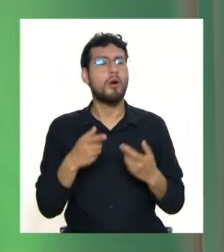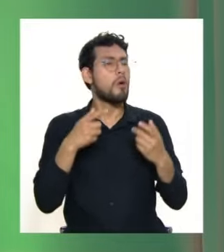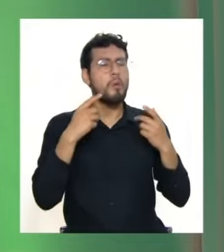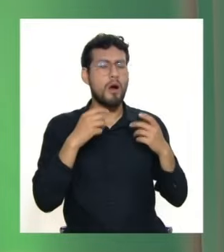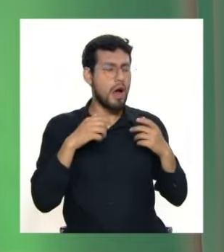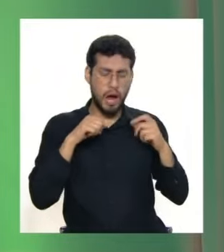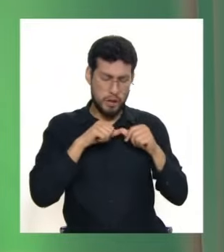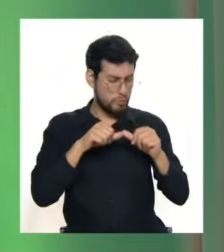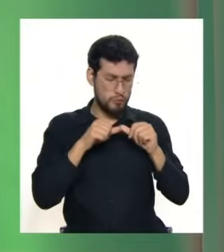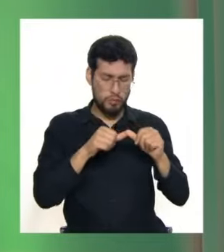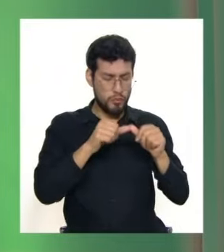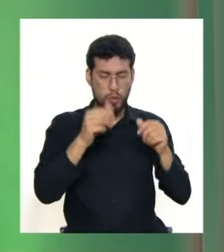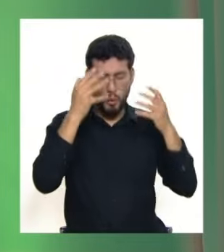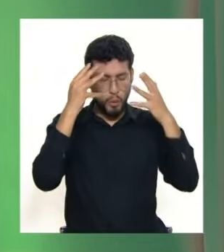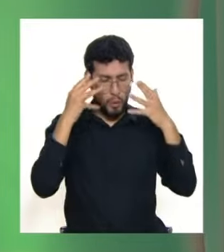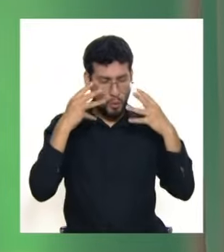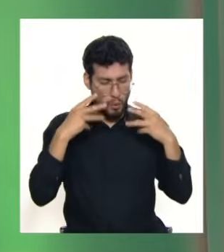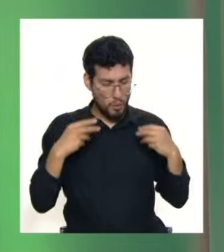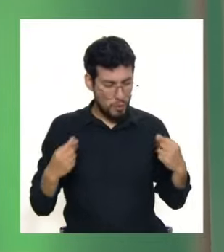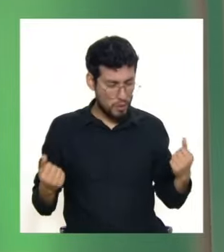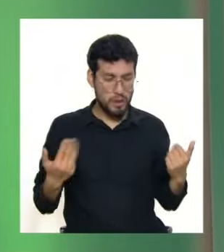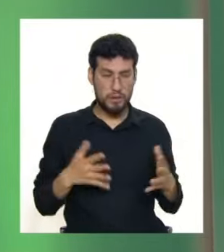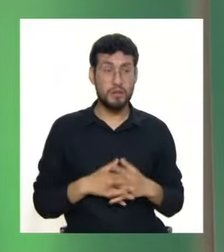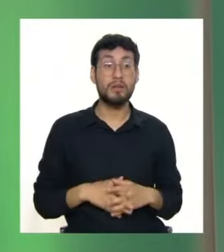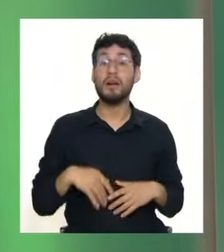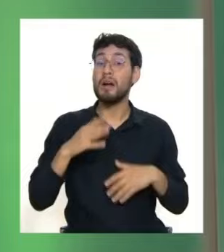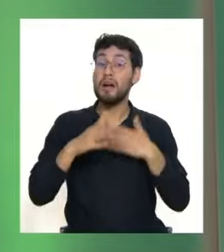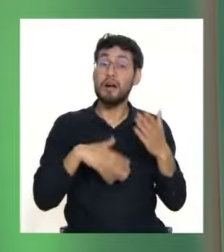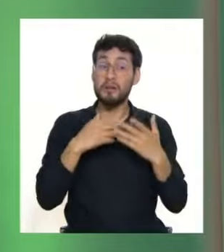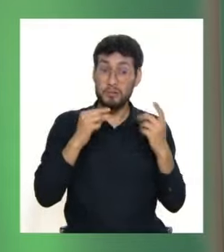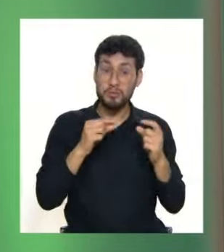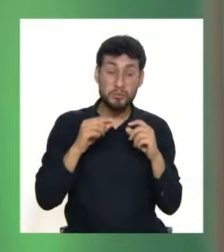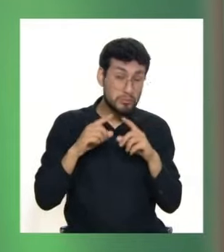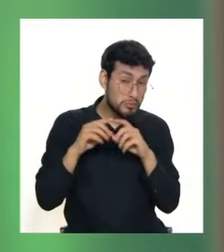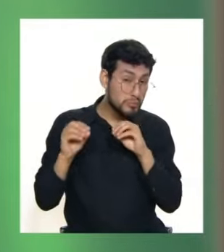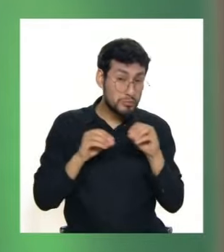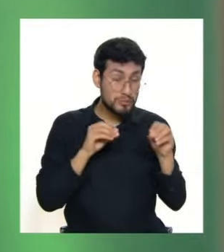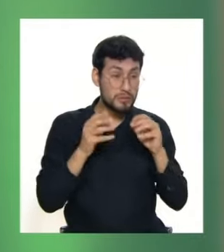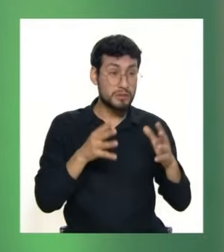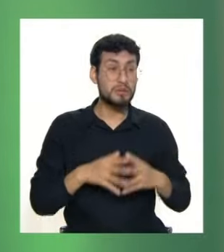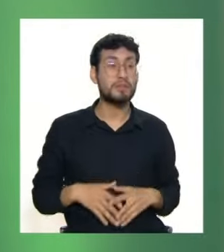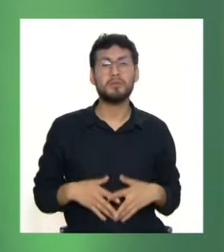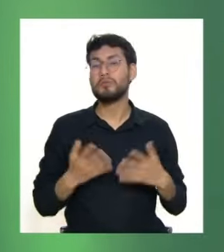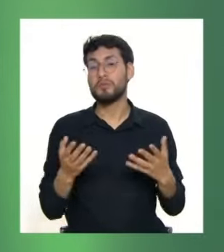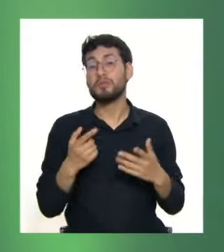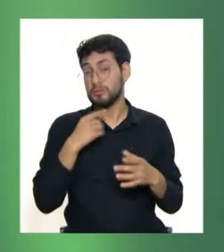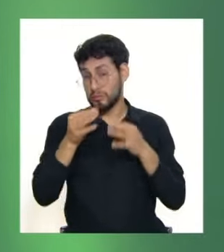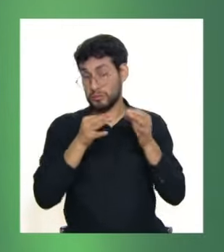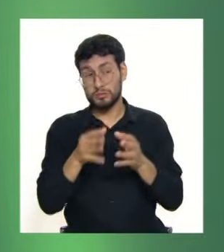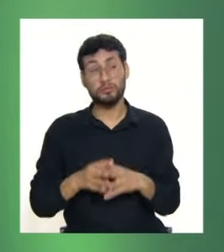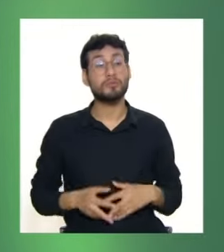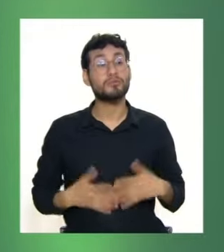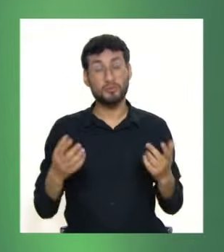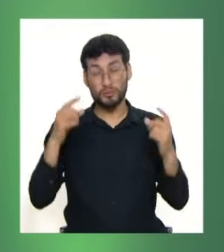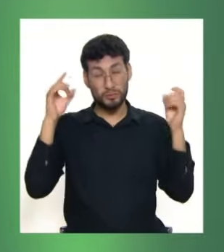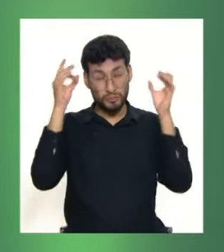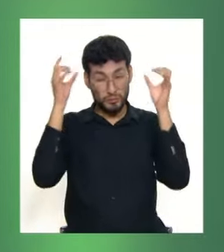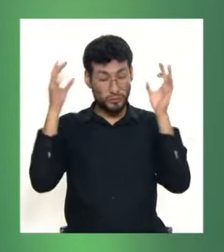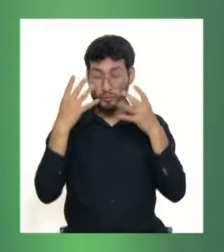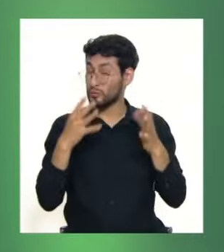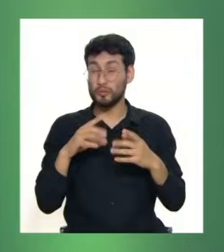baje, hasta que yo me vaya sintiendo mejor. Después de hacer estos pequeños movimientos que hemos hecho, como les decía, cuando uno tiene dolor